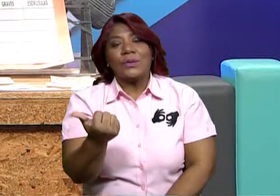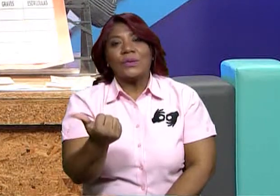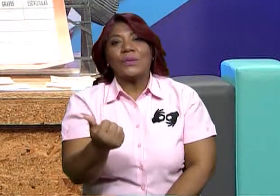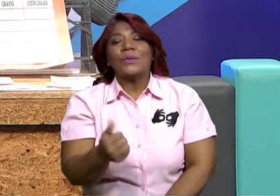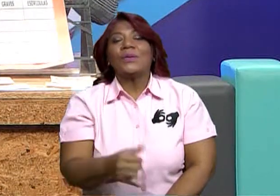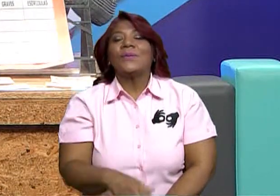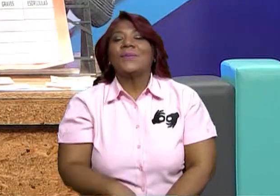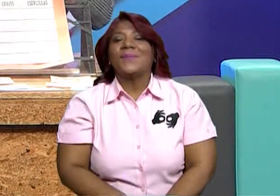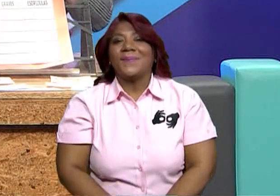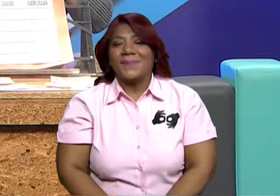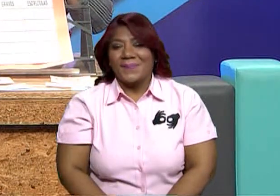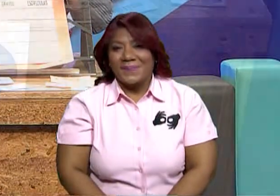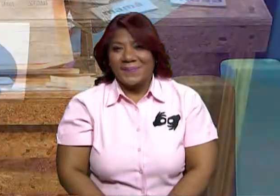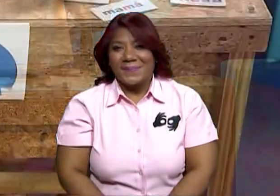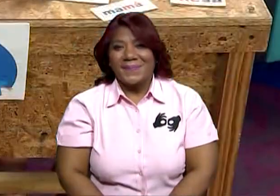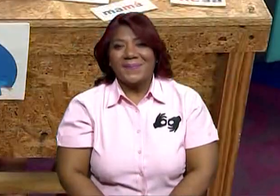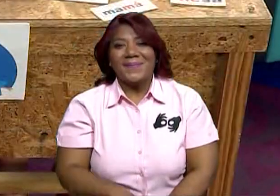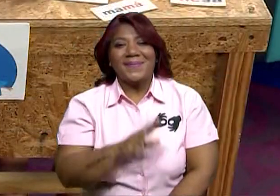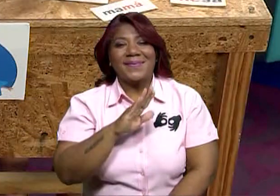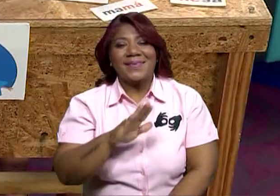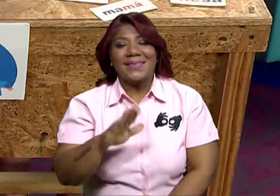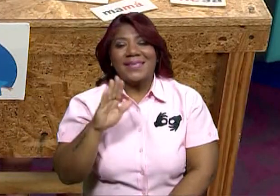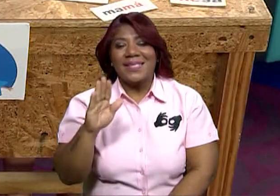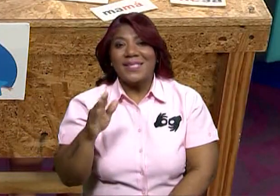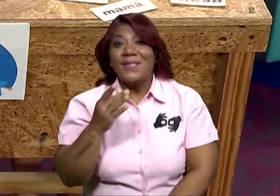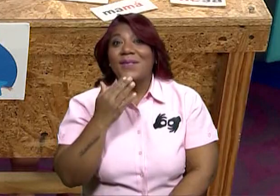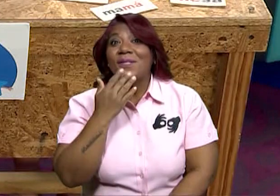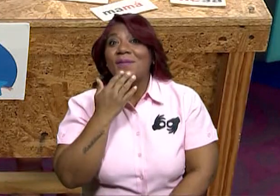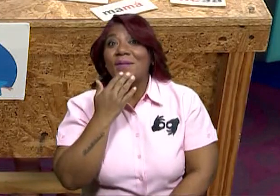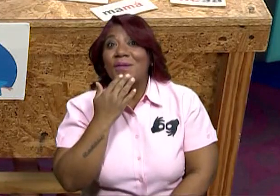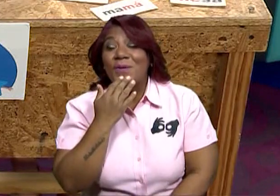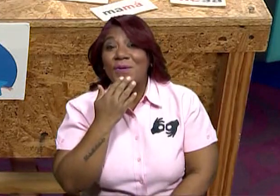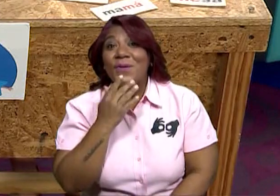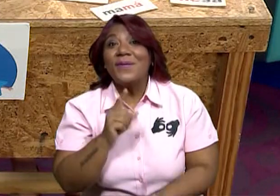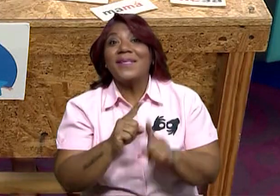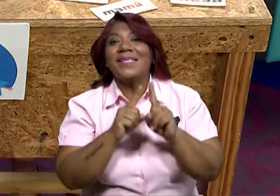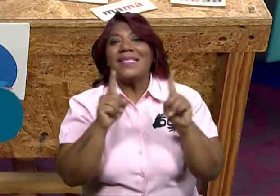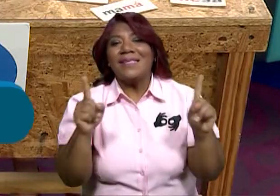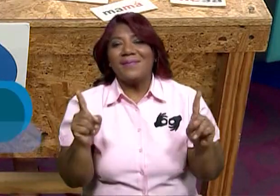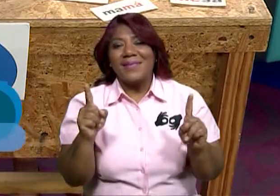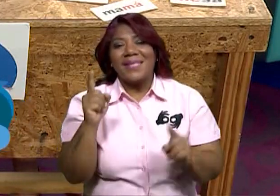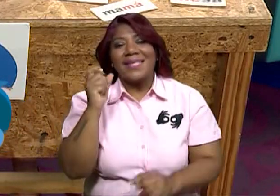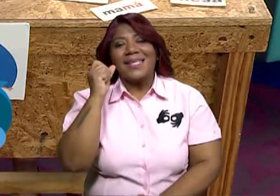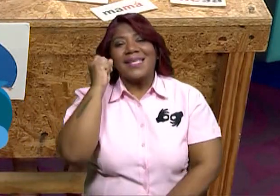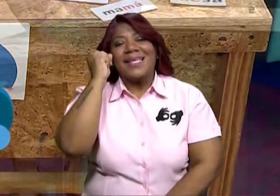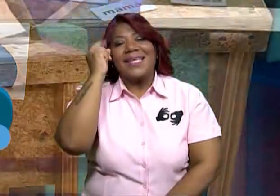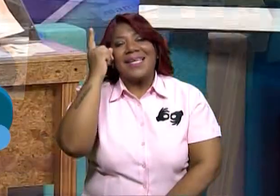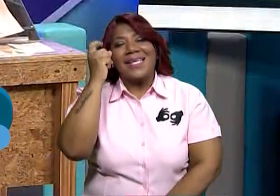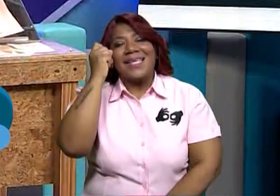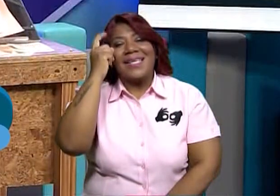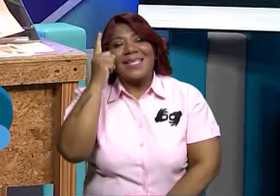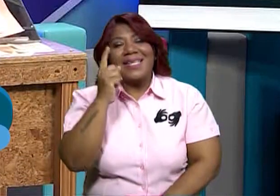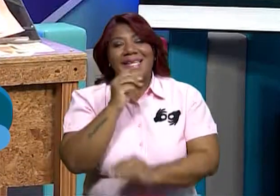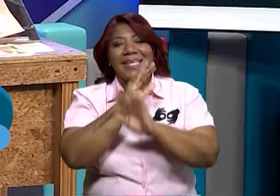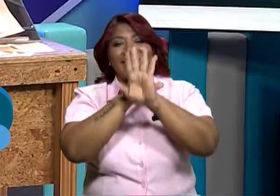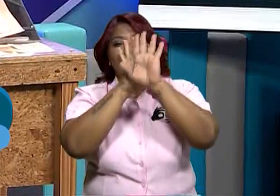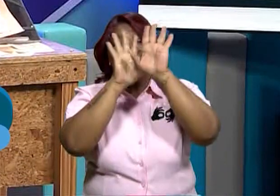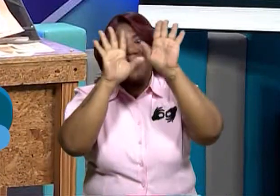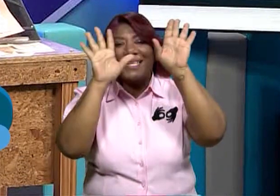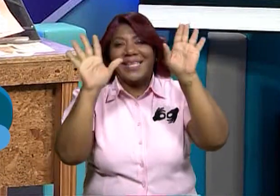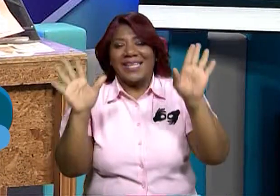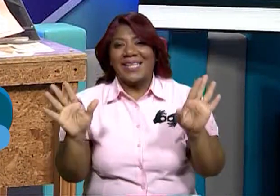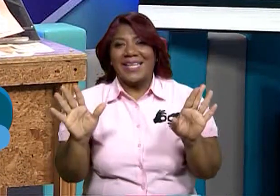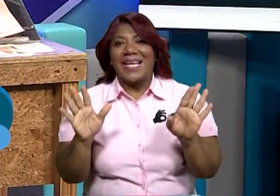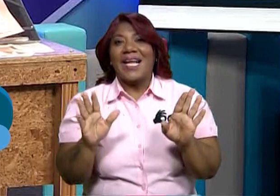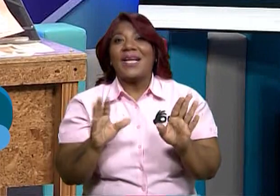palabra aguda. De esta manera el niño puede ir relacionando todas las palabras que tienen en el entorno o que encuentre dentro de casa